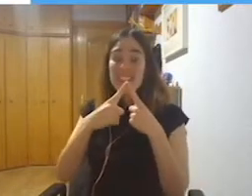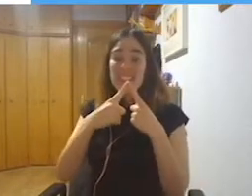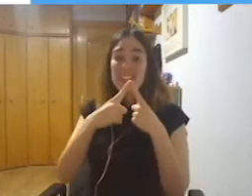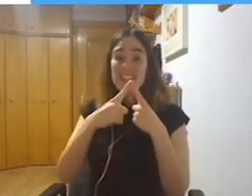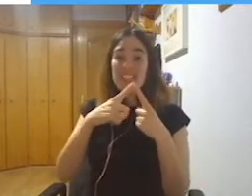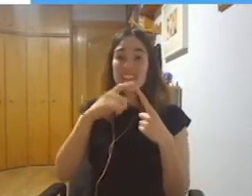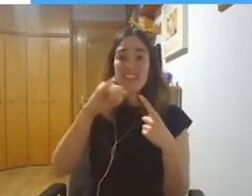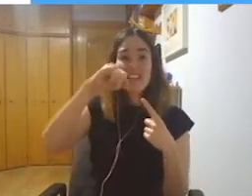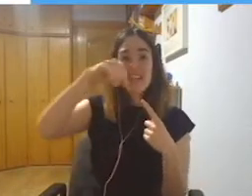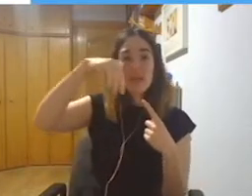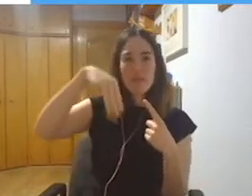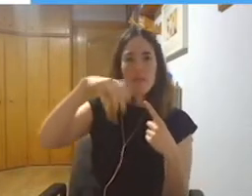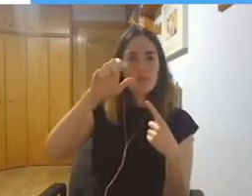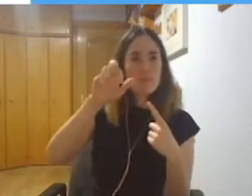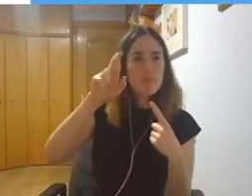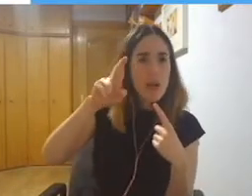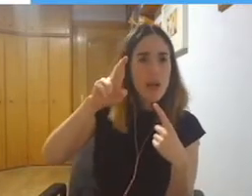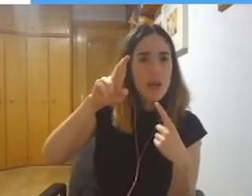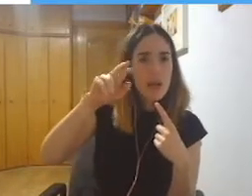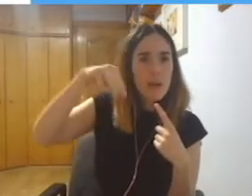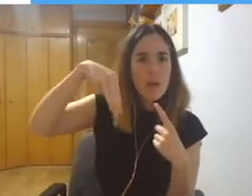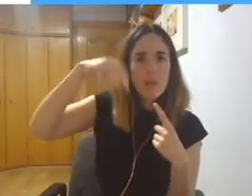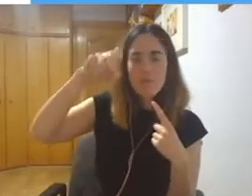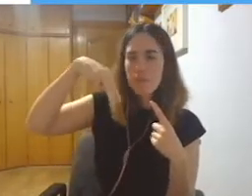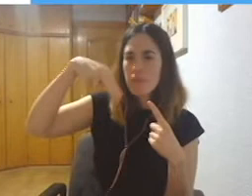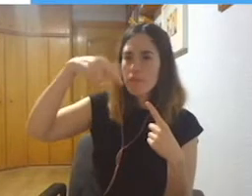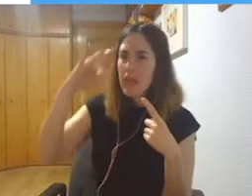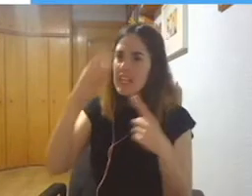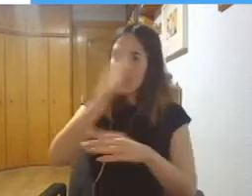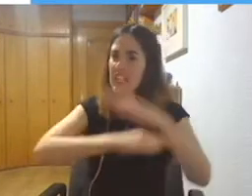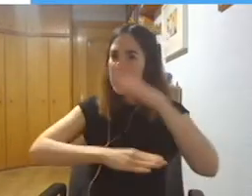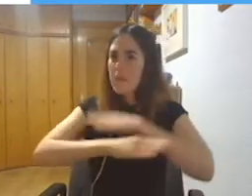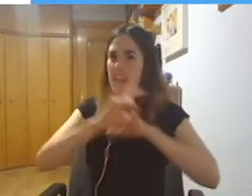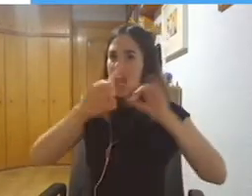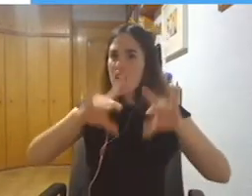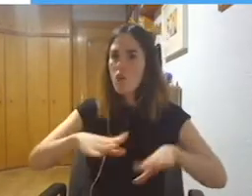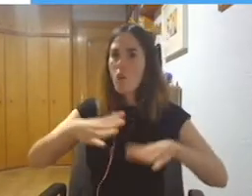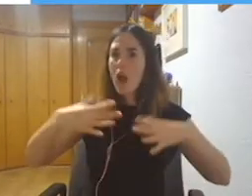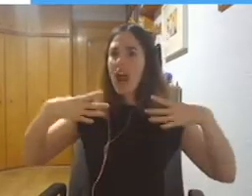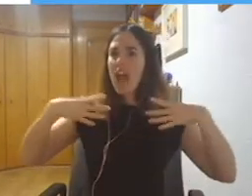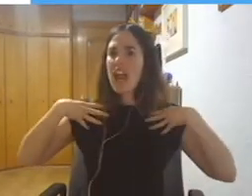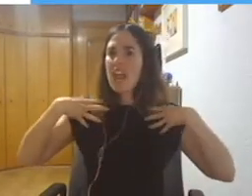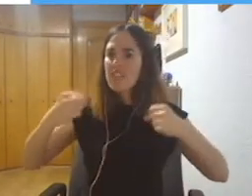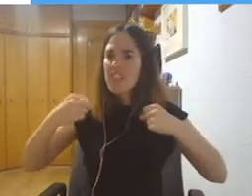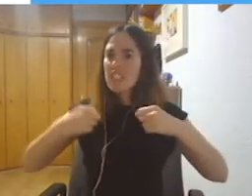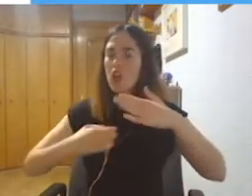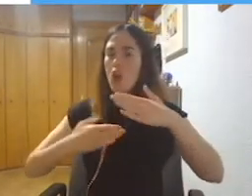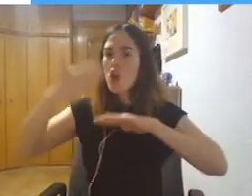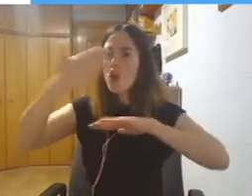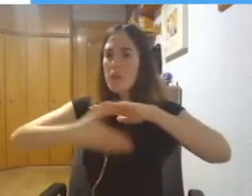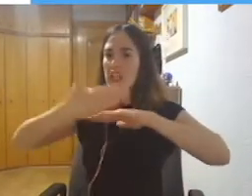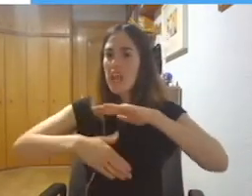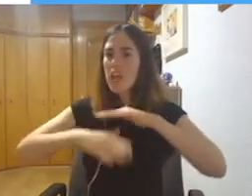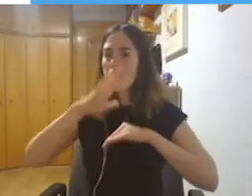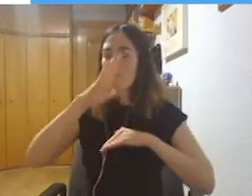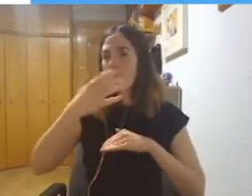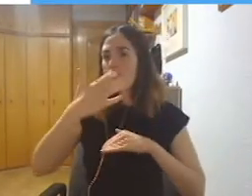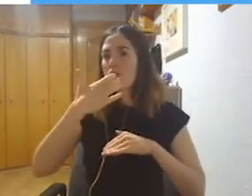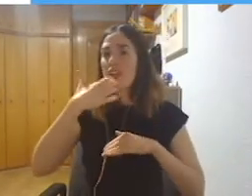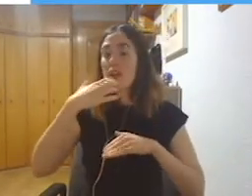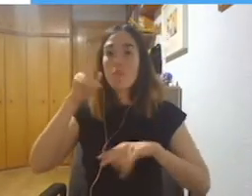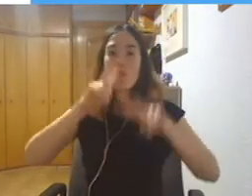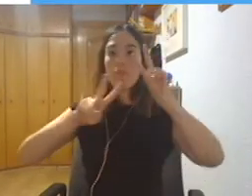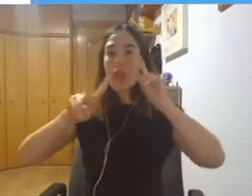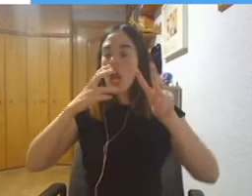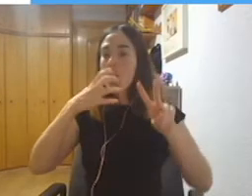término impairment se refería a la discapacidad como la condición física limitante, es decir, si una persona no